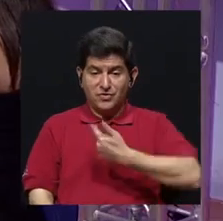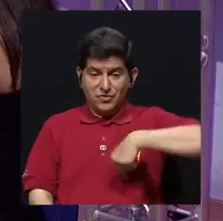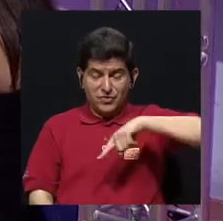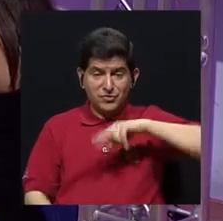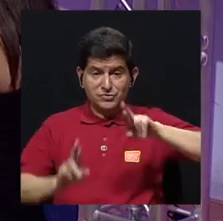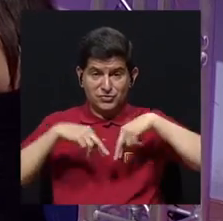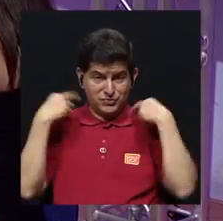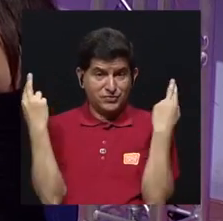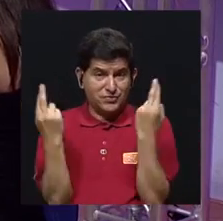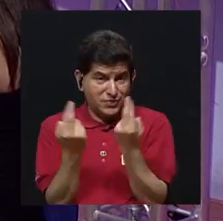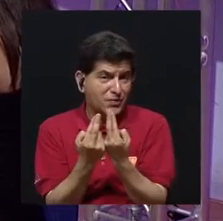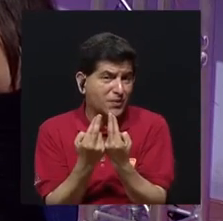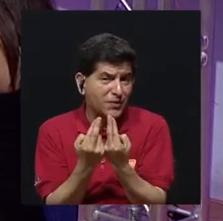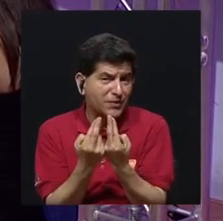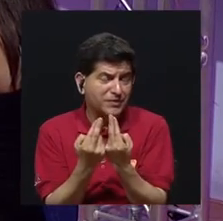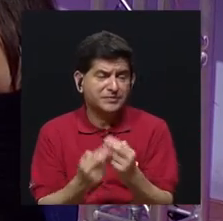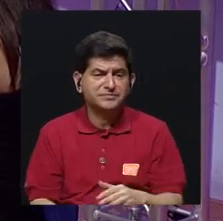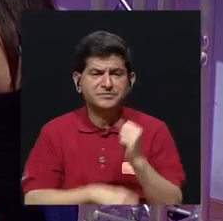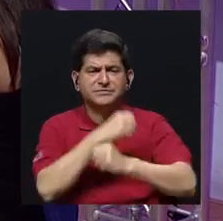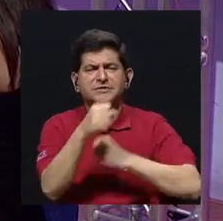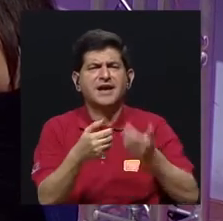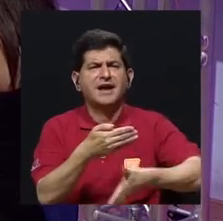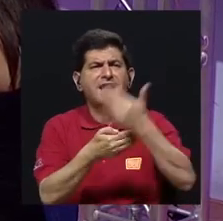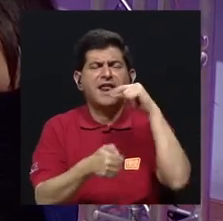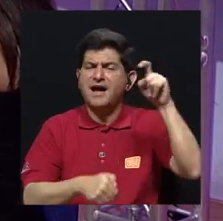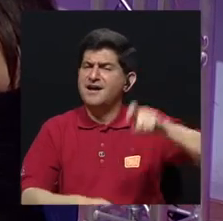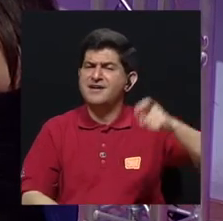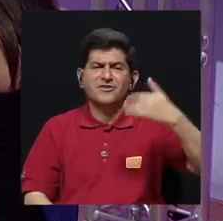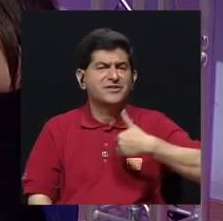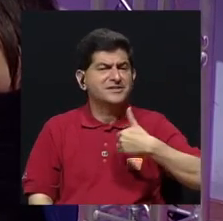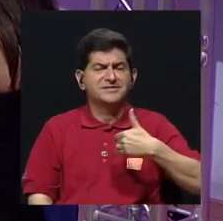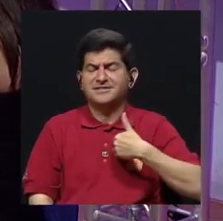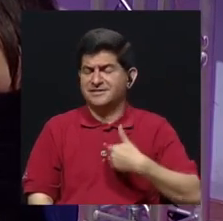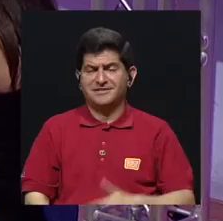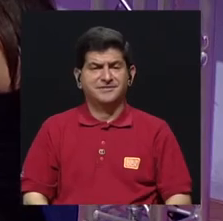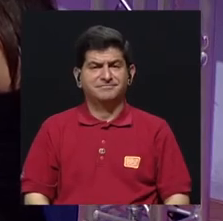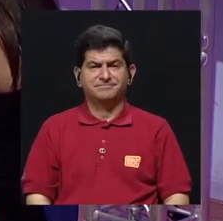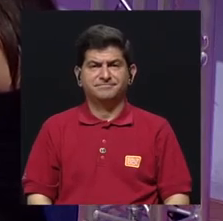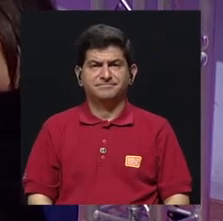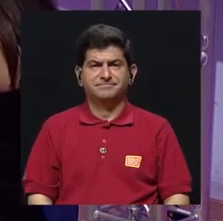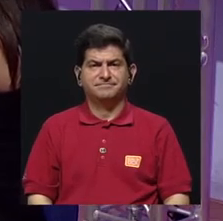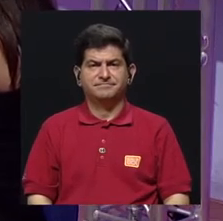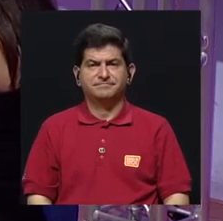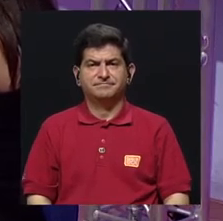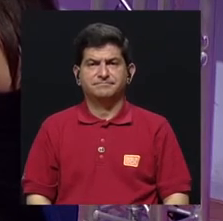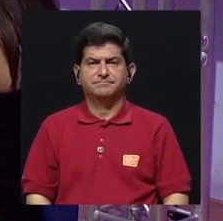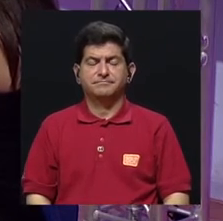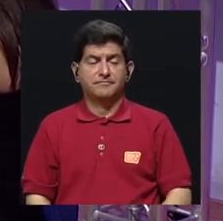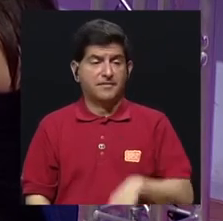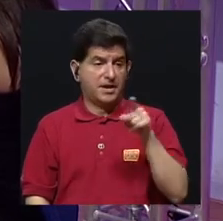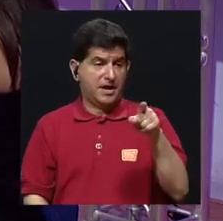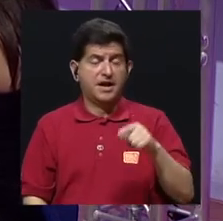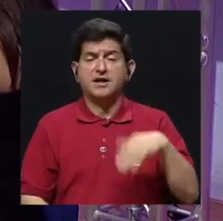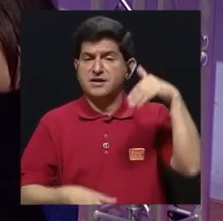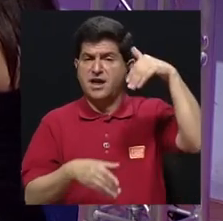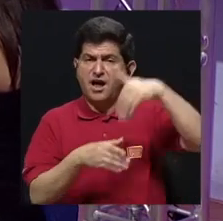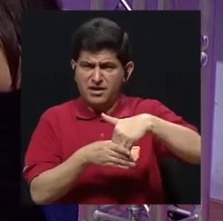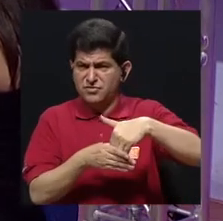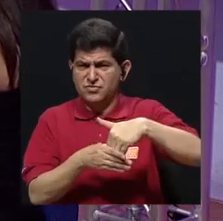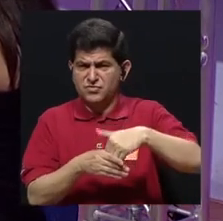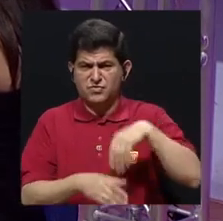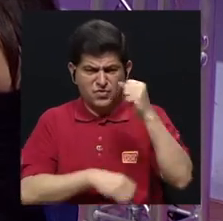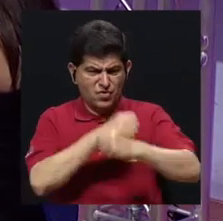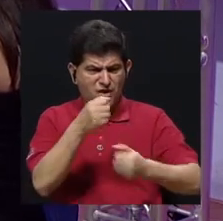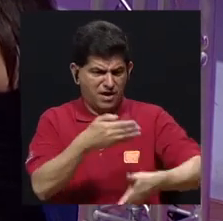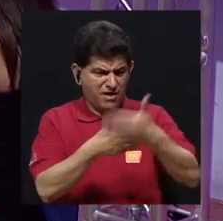necesidad de, ¿verdad? Uh-huh. Isa entró con nosotros desde, uh-huh, desde el año pasado. Sí, bueno, gracias por la invitación